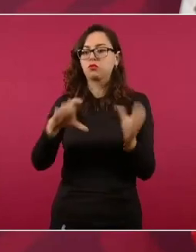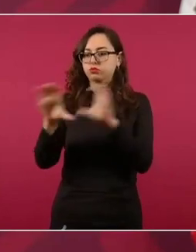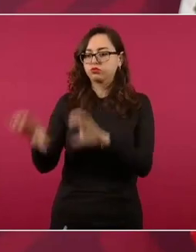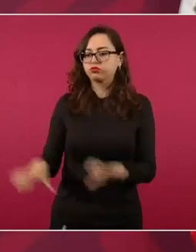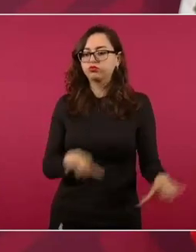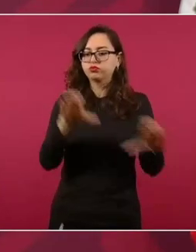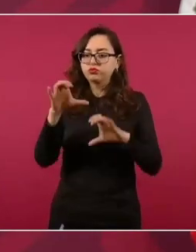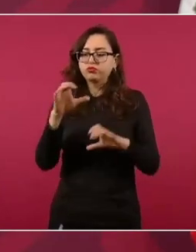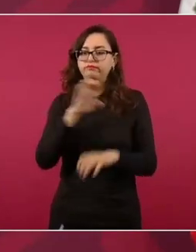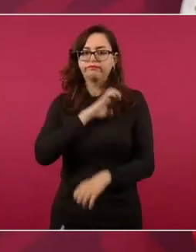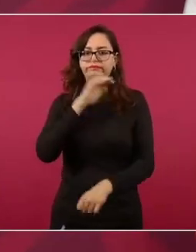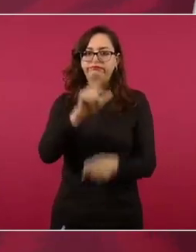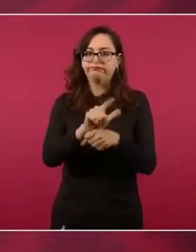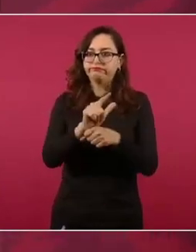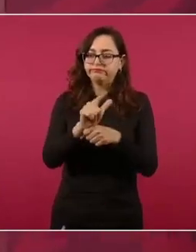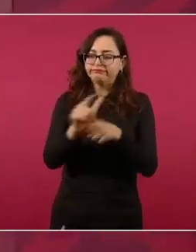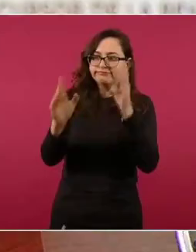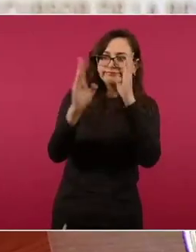pero también